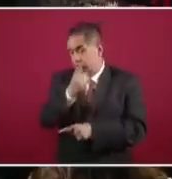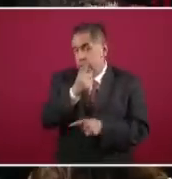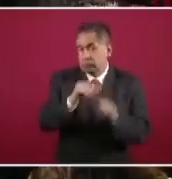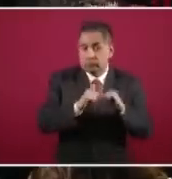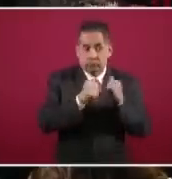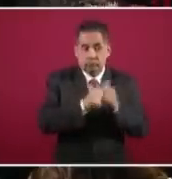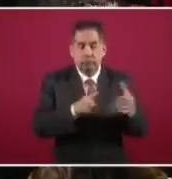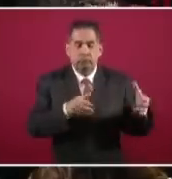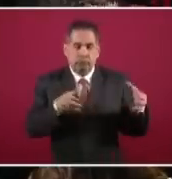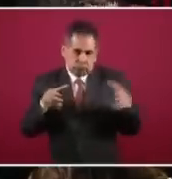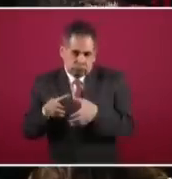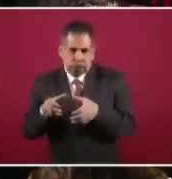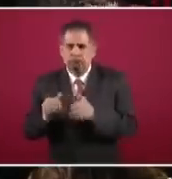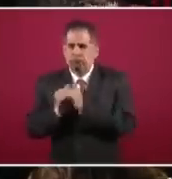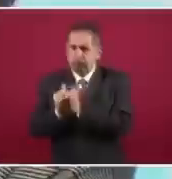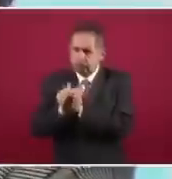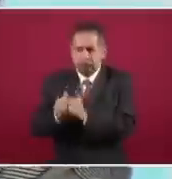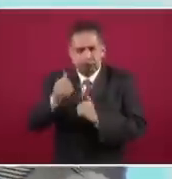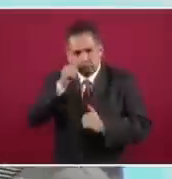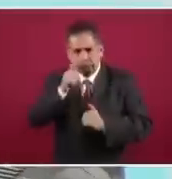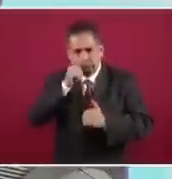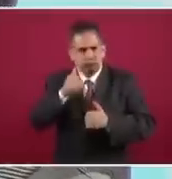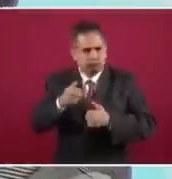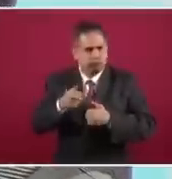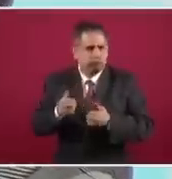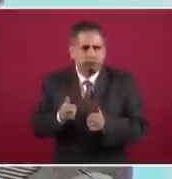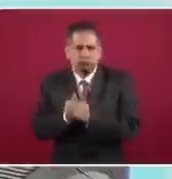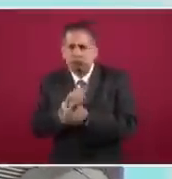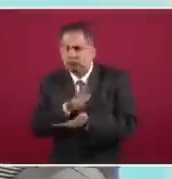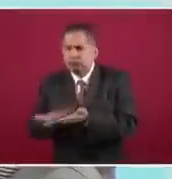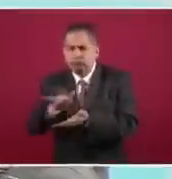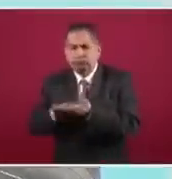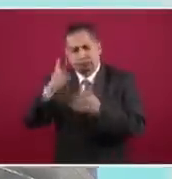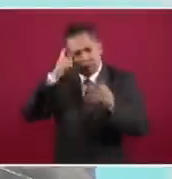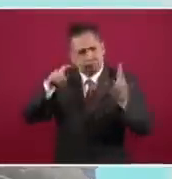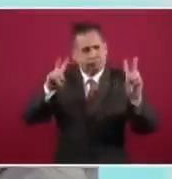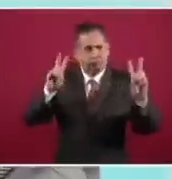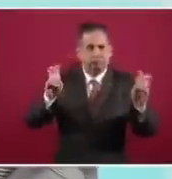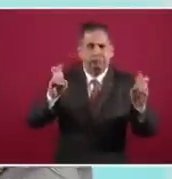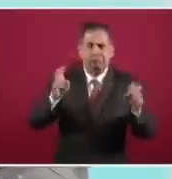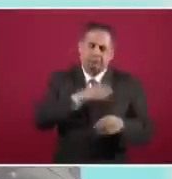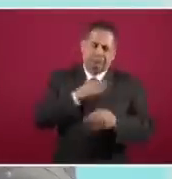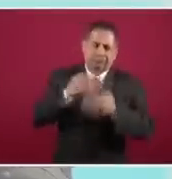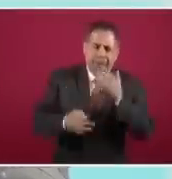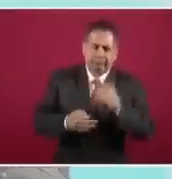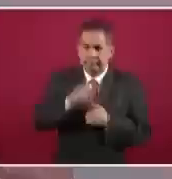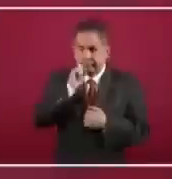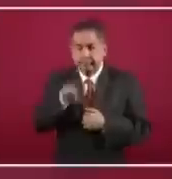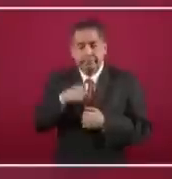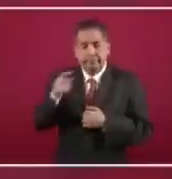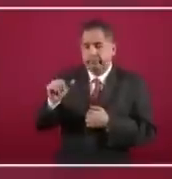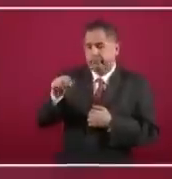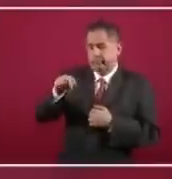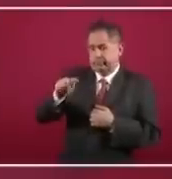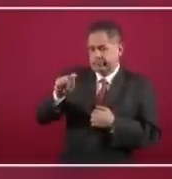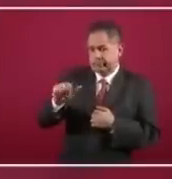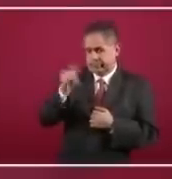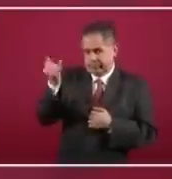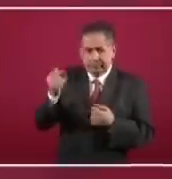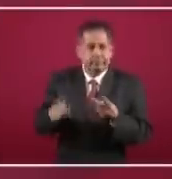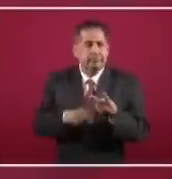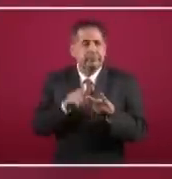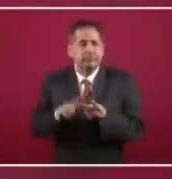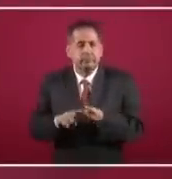organizaciones empresariales que acompaña el Buen Fin. También contamos con la participación de ANTAD, la participación